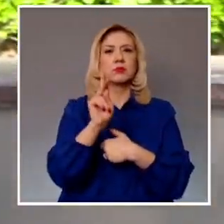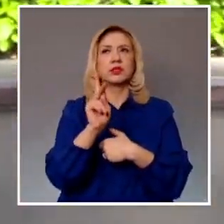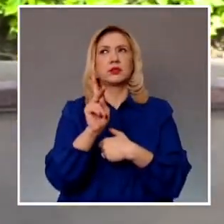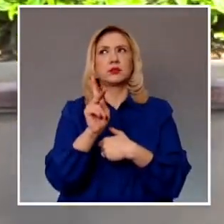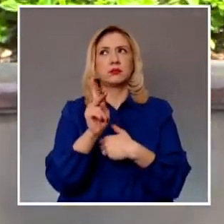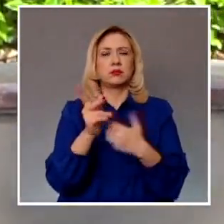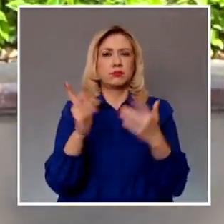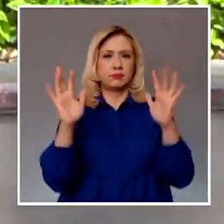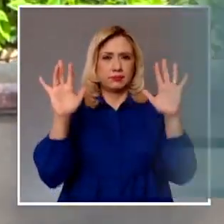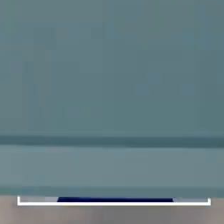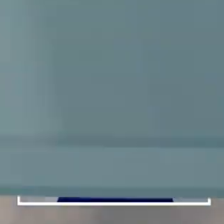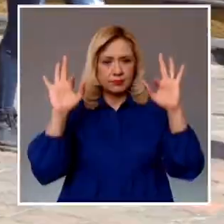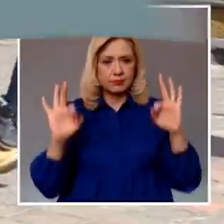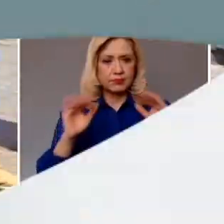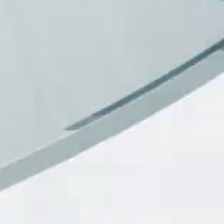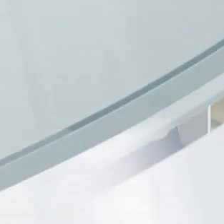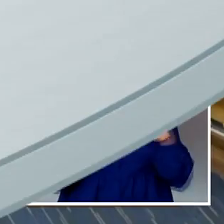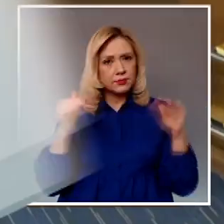horizontal.